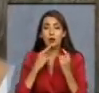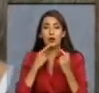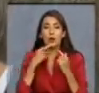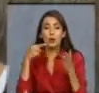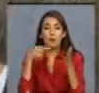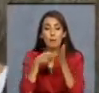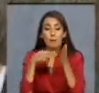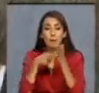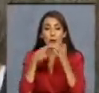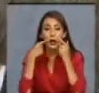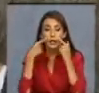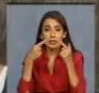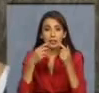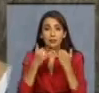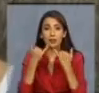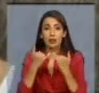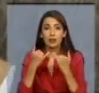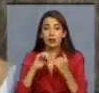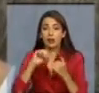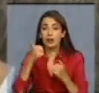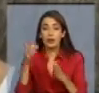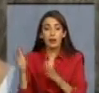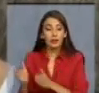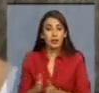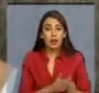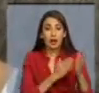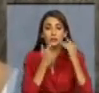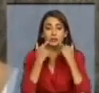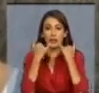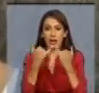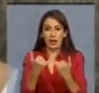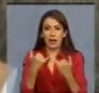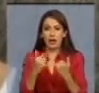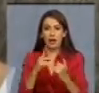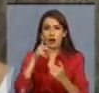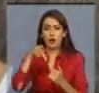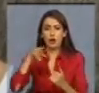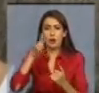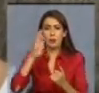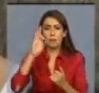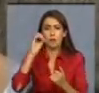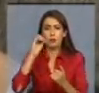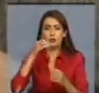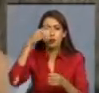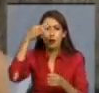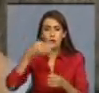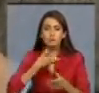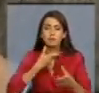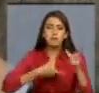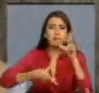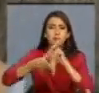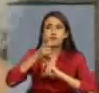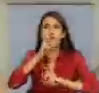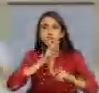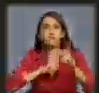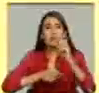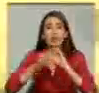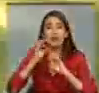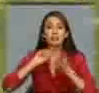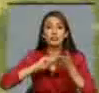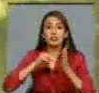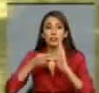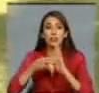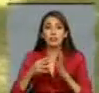que los guambras hoy en día piensan que el punto es otra cosa. No, pegar el punto era asentar con un buen taquito, sí, un gloriadito. Tan, tararán,